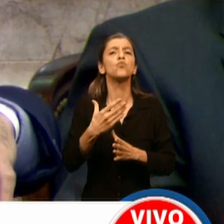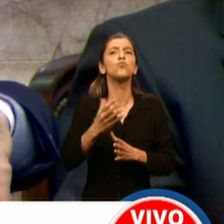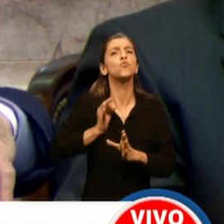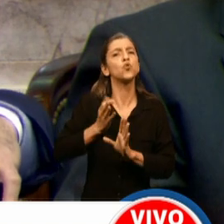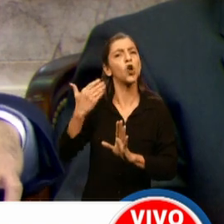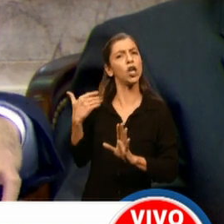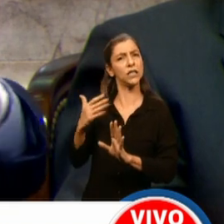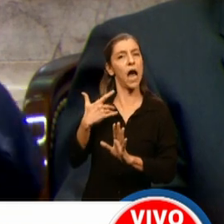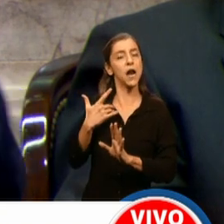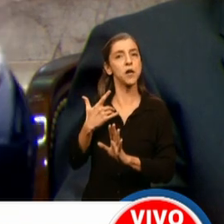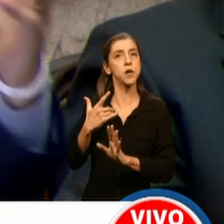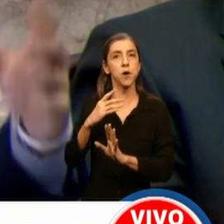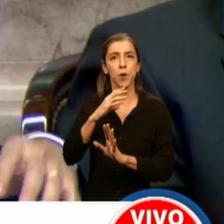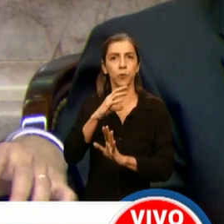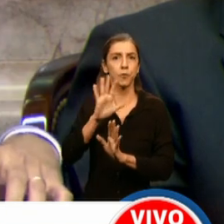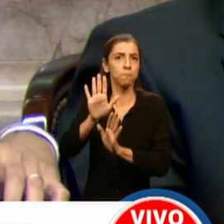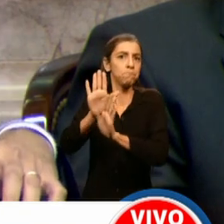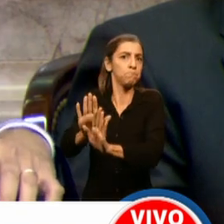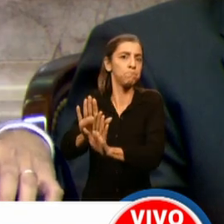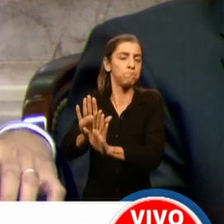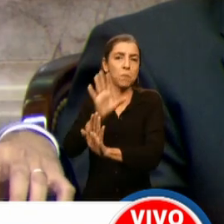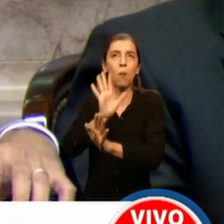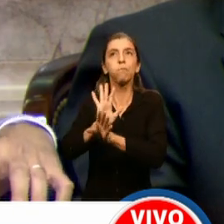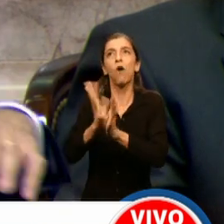historiografía oficial por lo que representaba